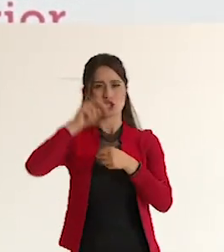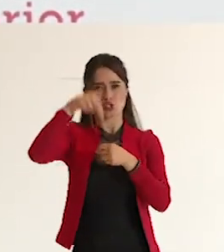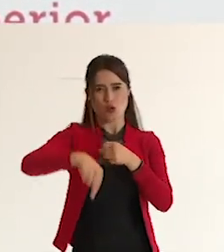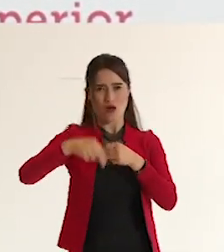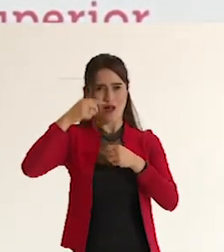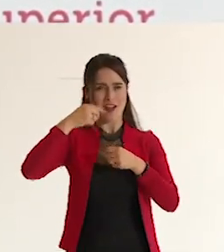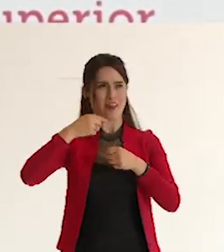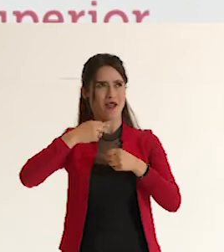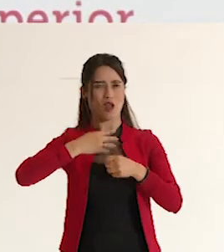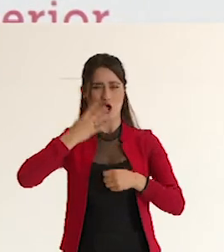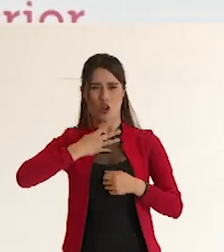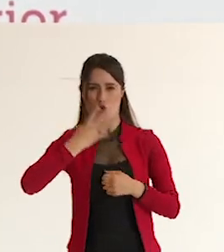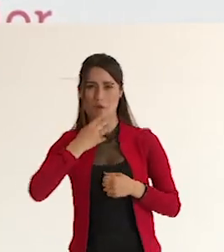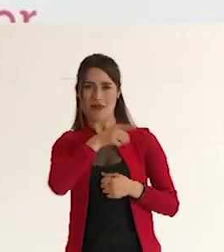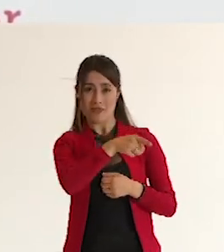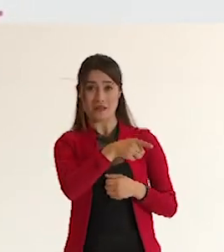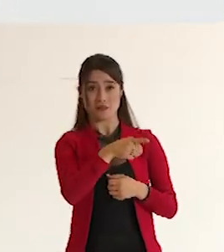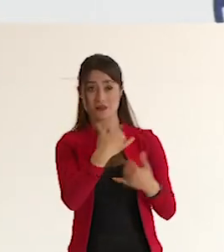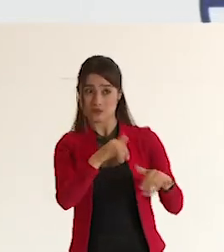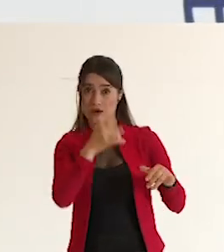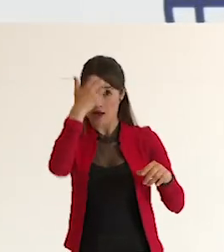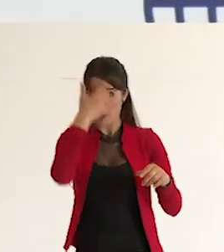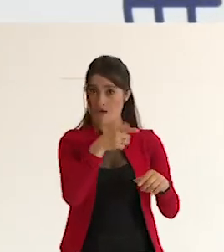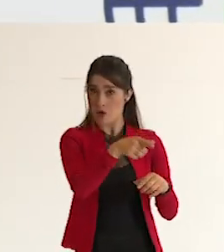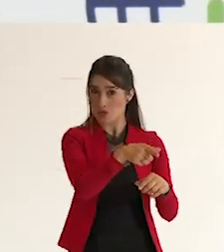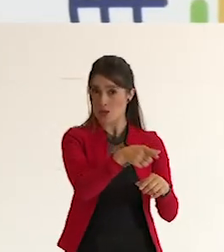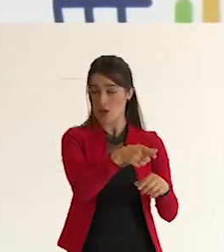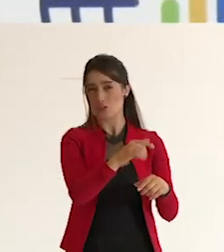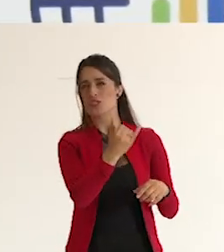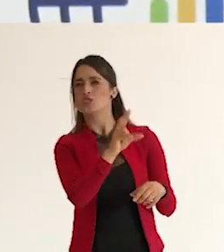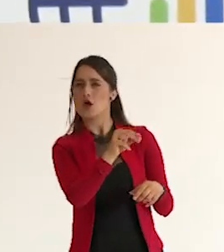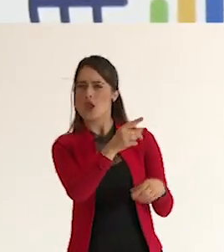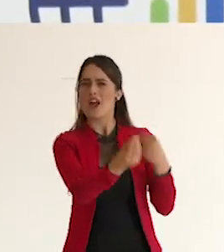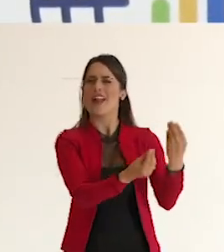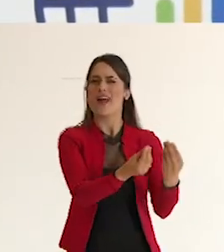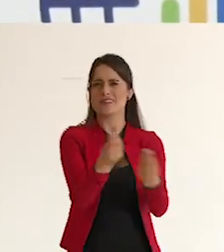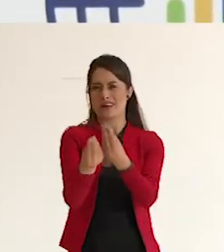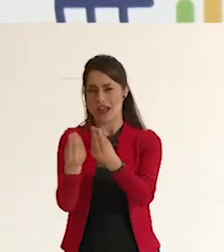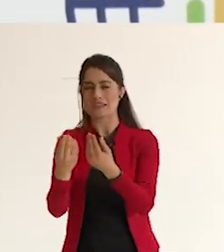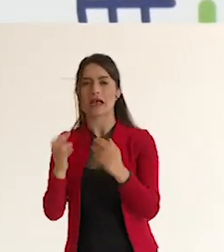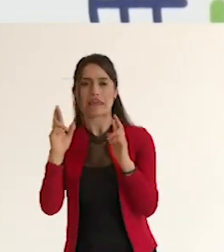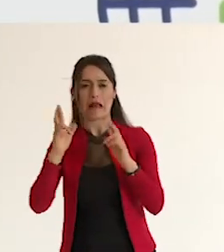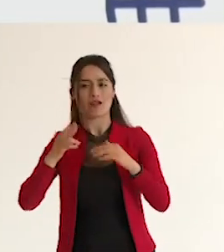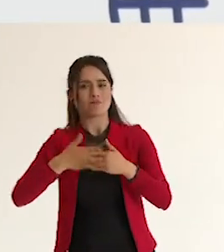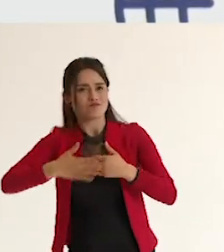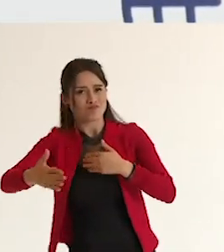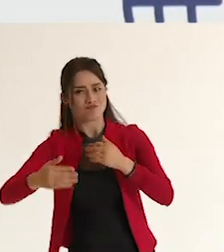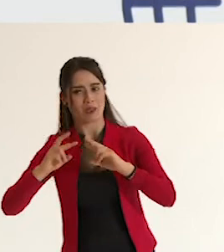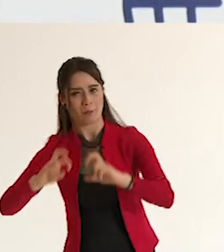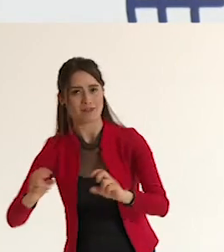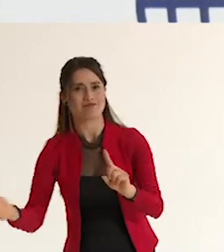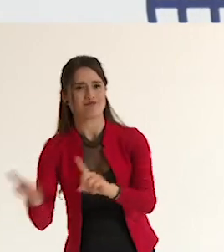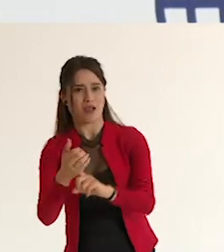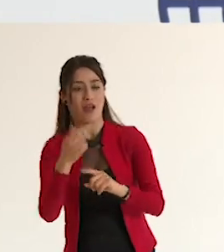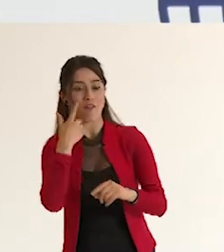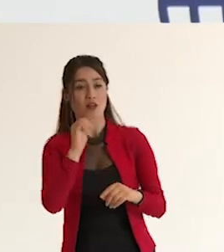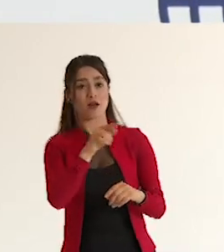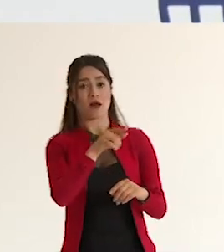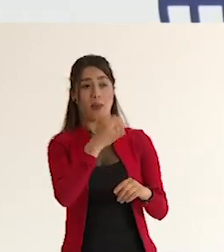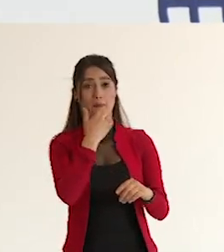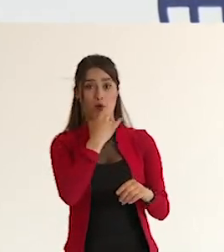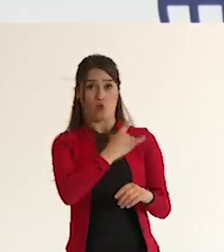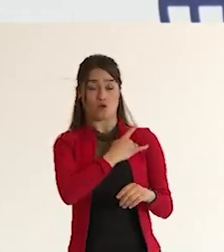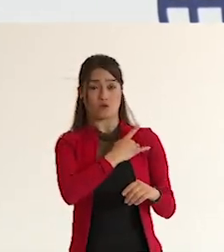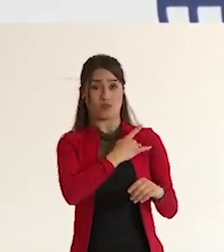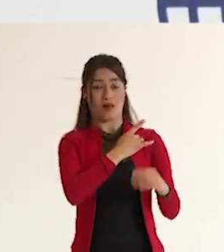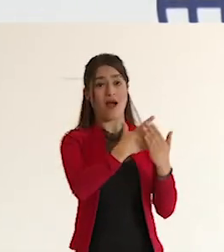sobre ética y ciudadanía pero en general digamos las estamos trabajando juntas si se usan evaluaciones externas si